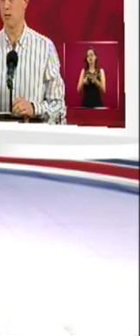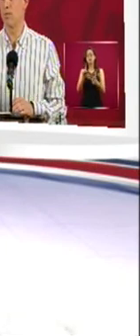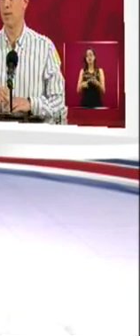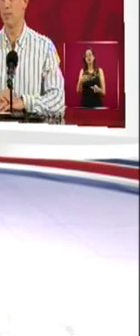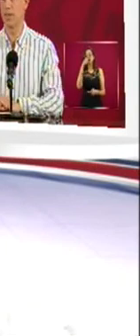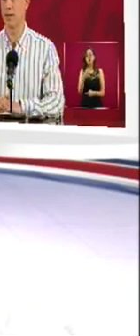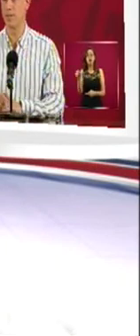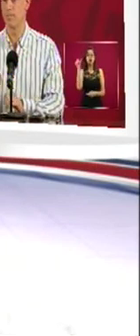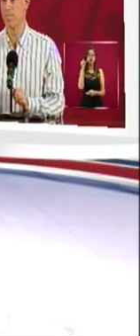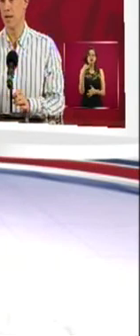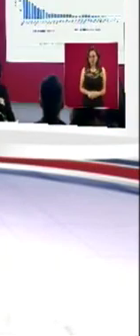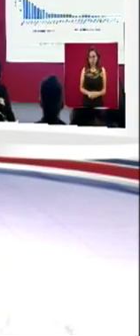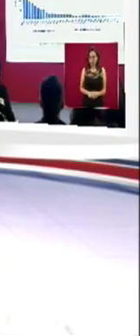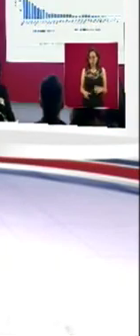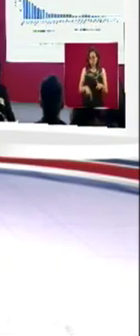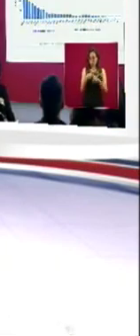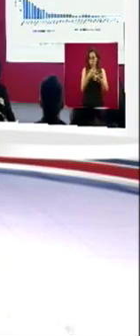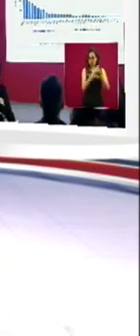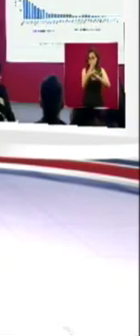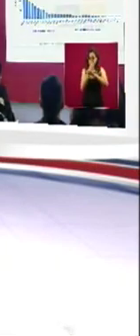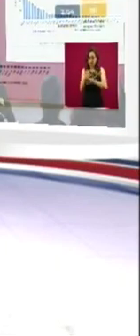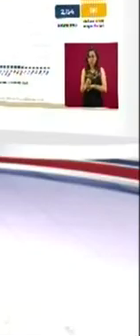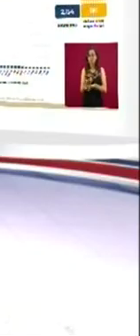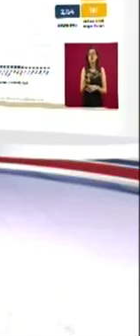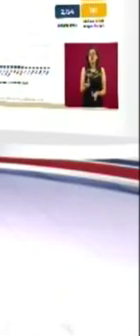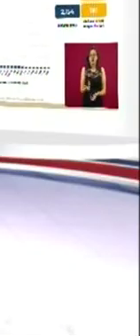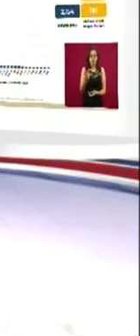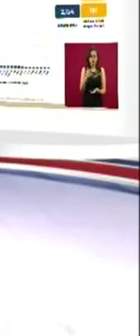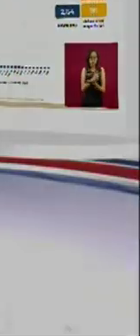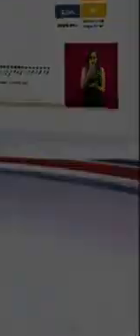está trabajando y los puntos de vista al respecto.